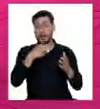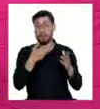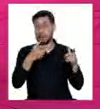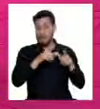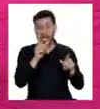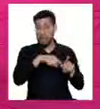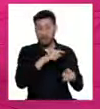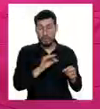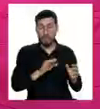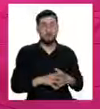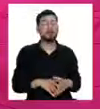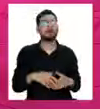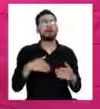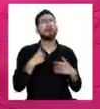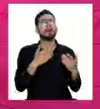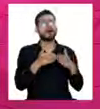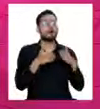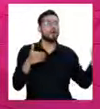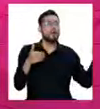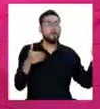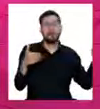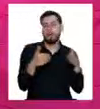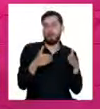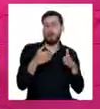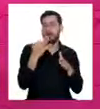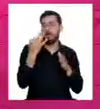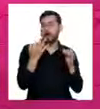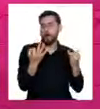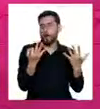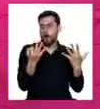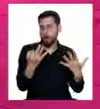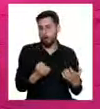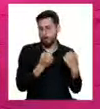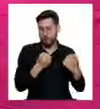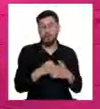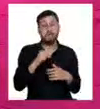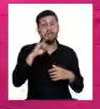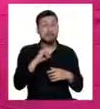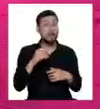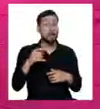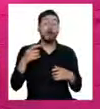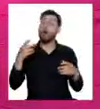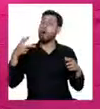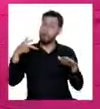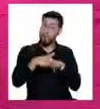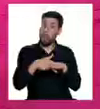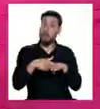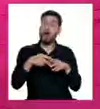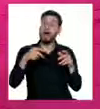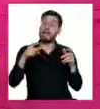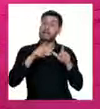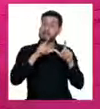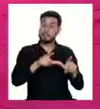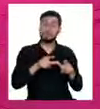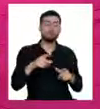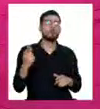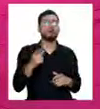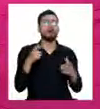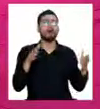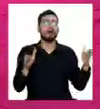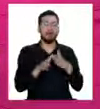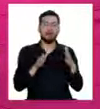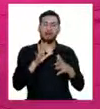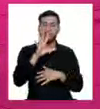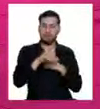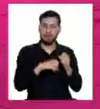de la licencia, se te da por un periodo de 8 años. Y si has tenido una suspensión de la licencia, se da solamente por un periodo